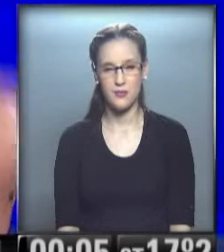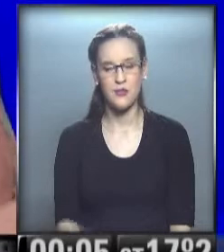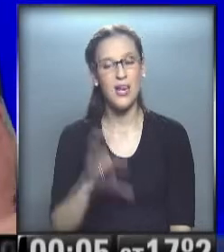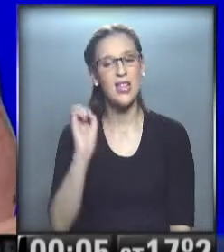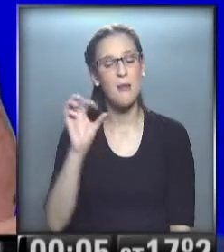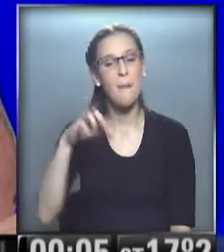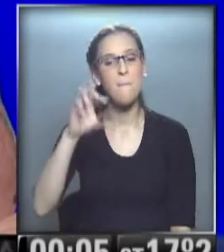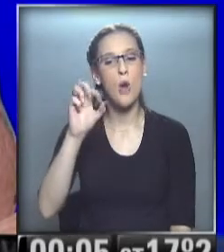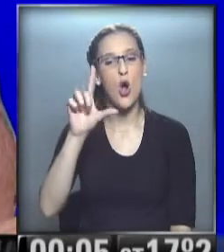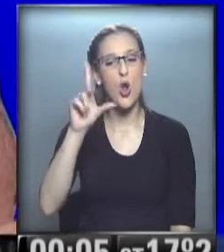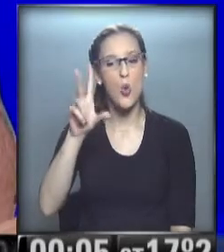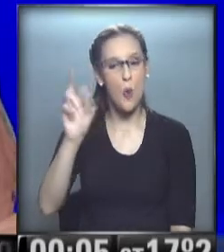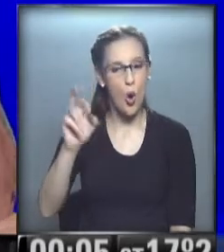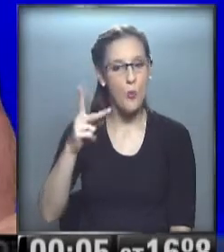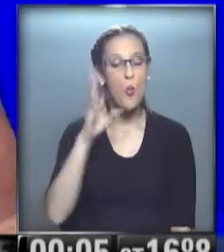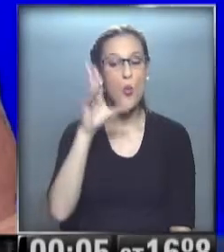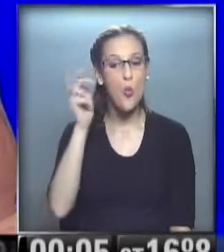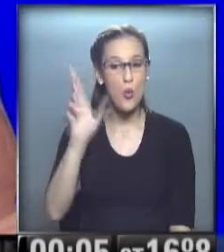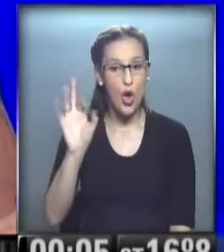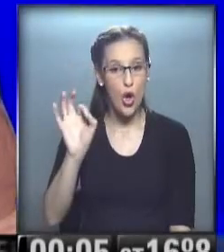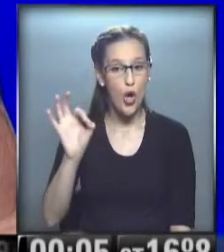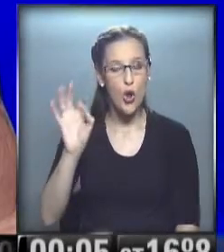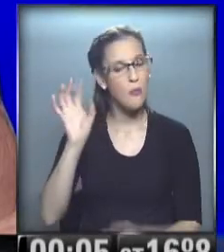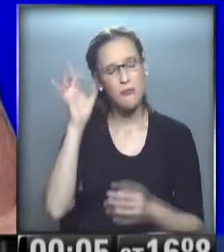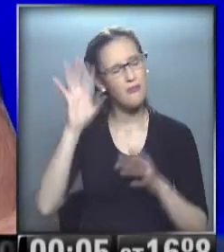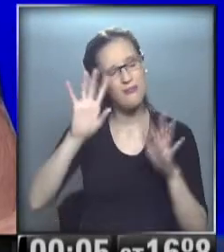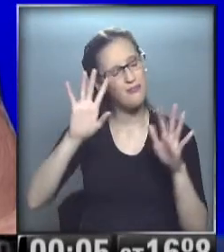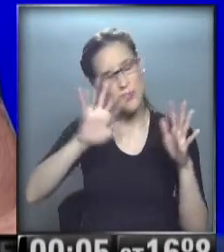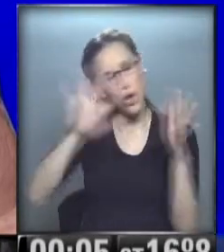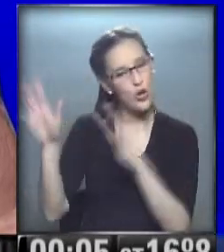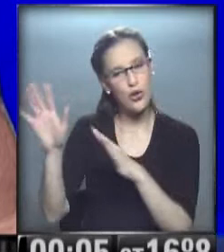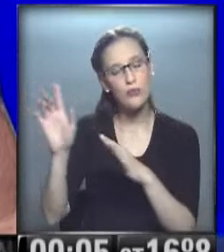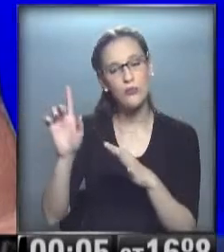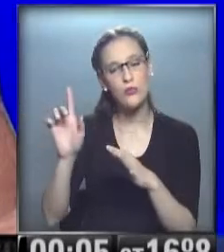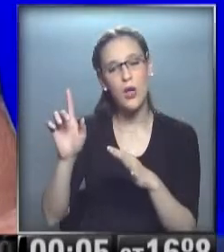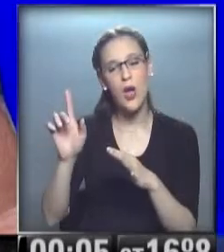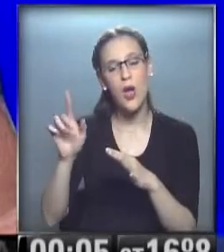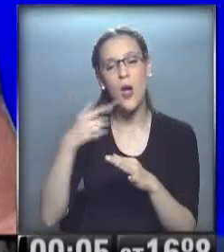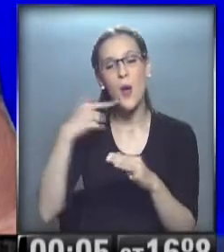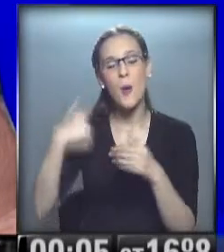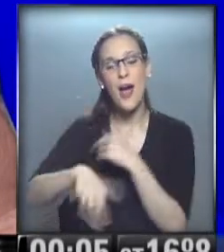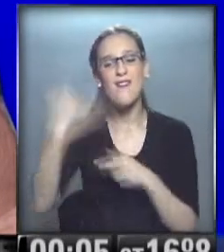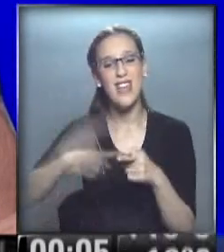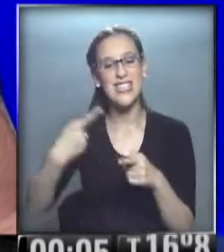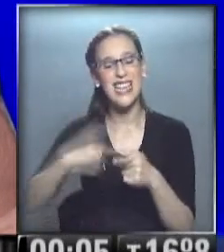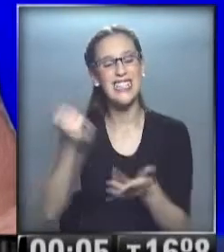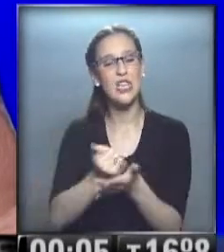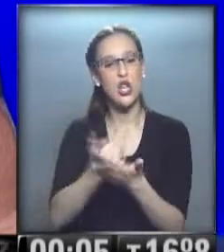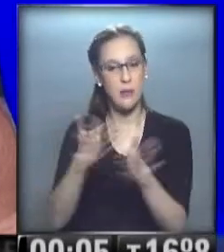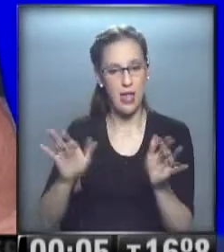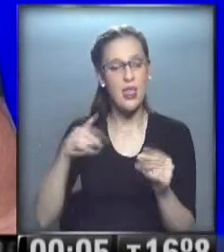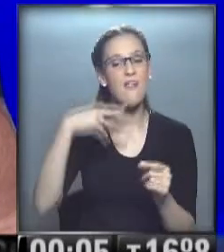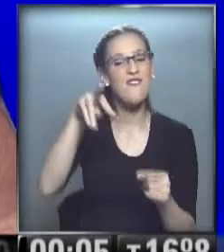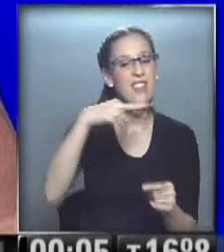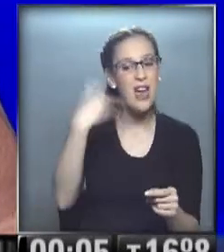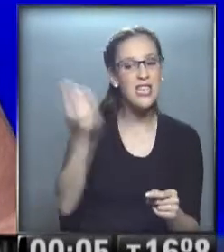Polvo Buró va a estar tocando, entonces, perdón, Otro Río es el Festival de Sellos Independientes que se va a realizar el viernes y el sábado